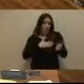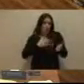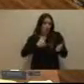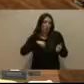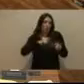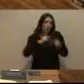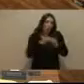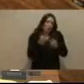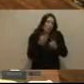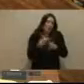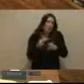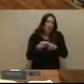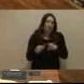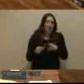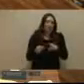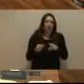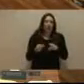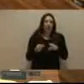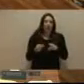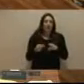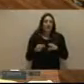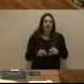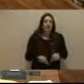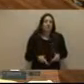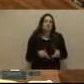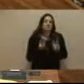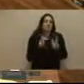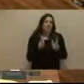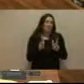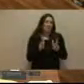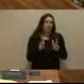político no va a permitir.